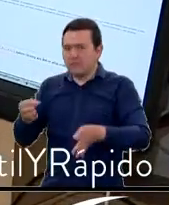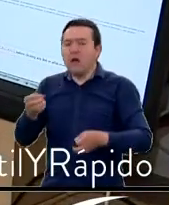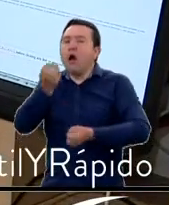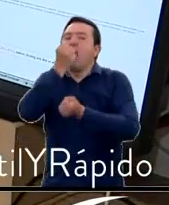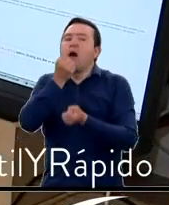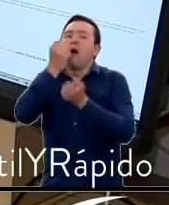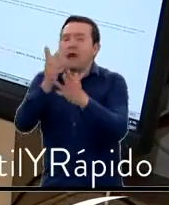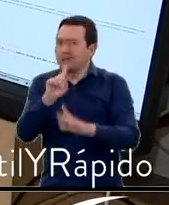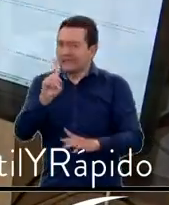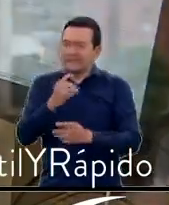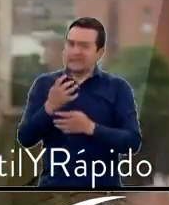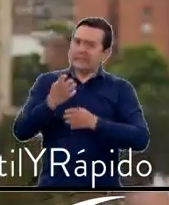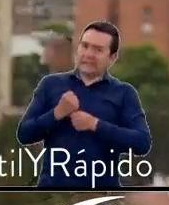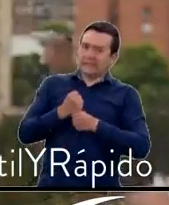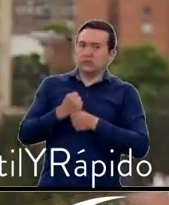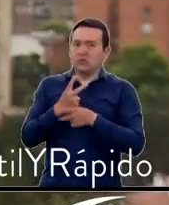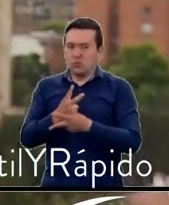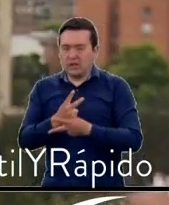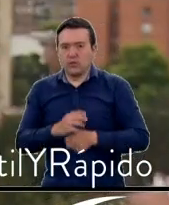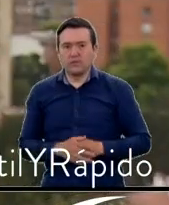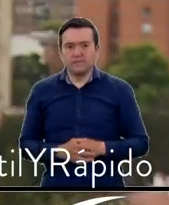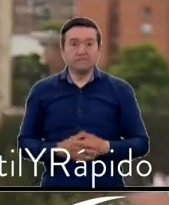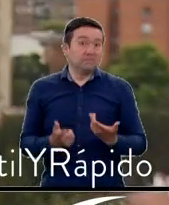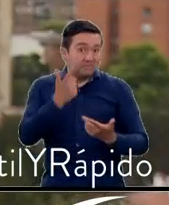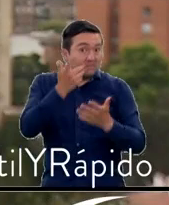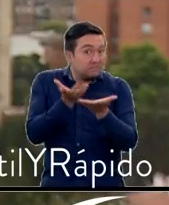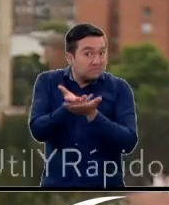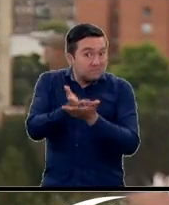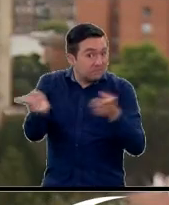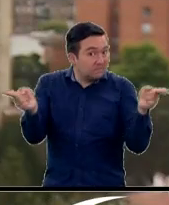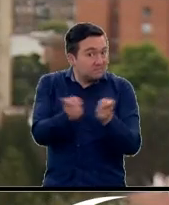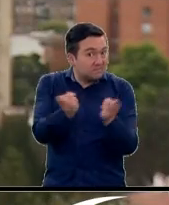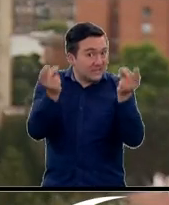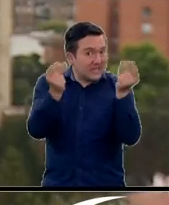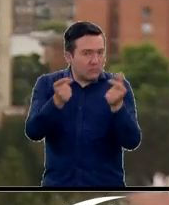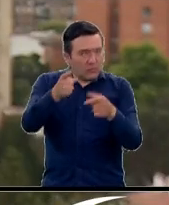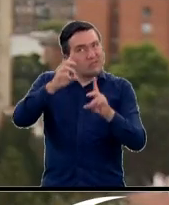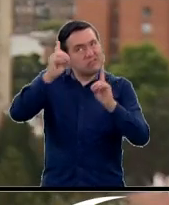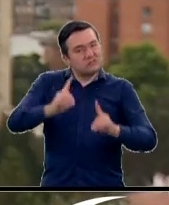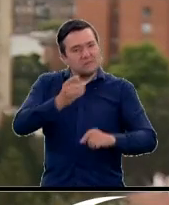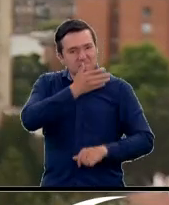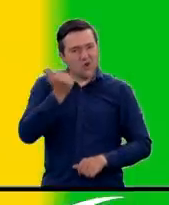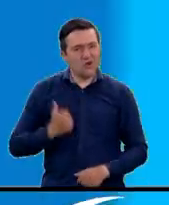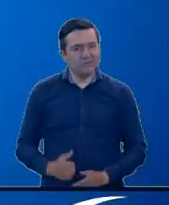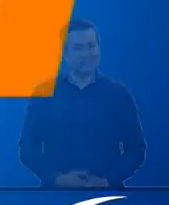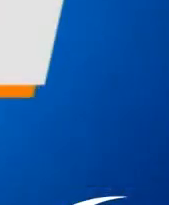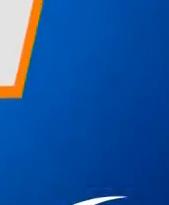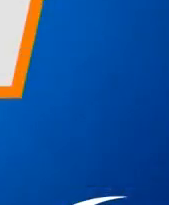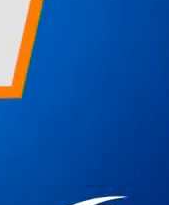información reservada. Útil y rápido para tomar mejores decisiones.